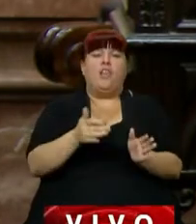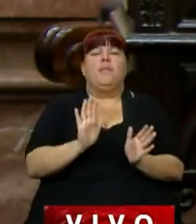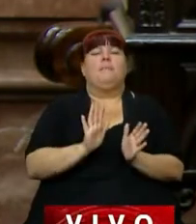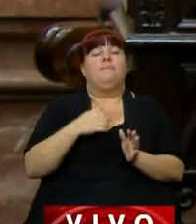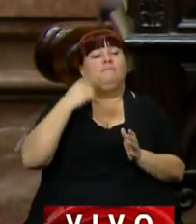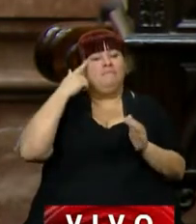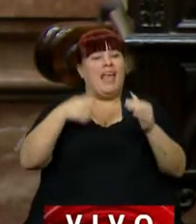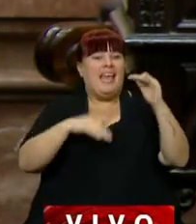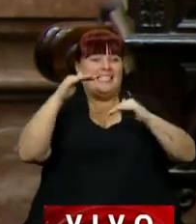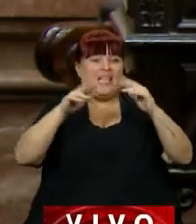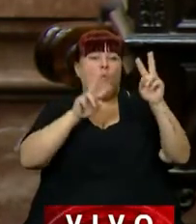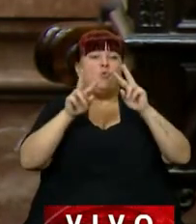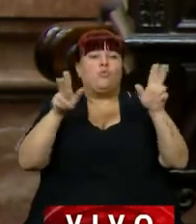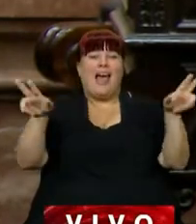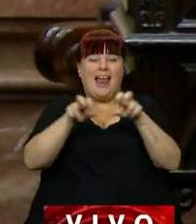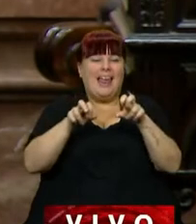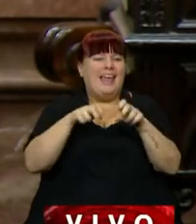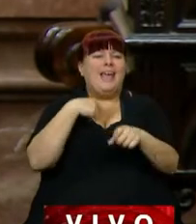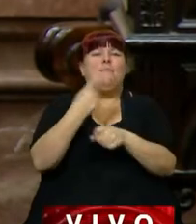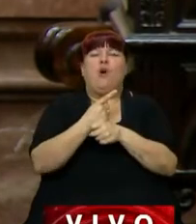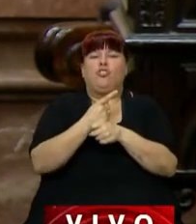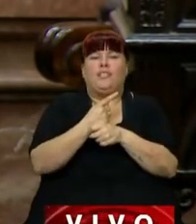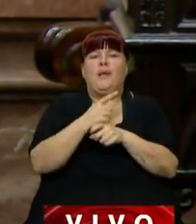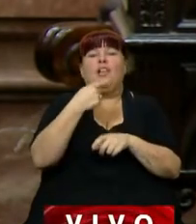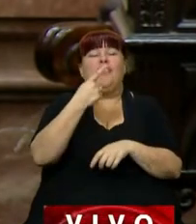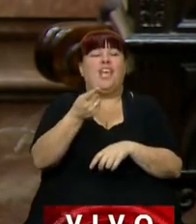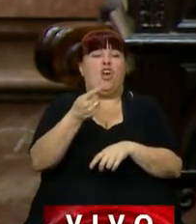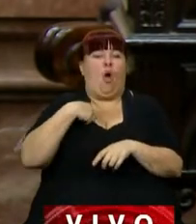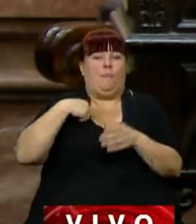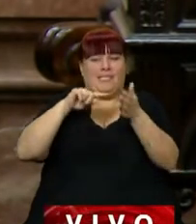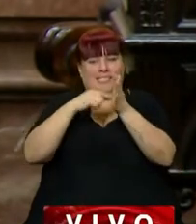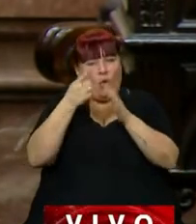este equilibrio fiscal que se busca, no lo pueden hacer, como decimos en mi